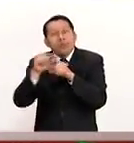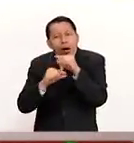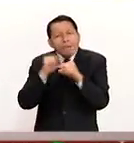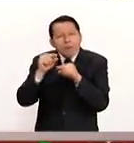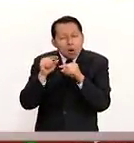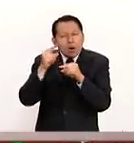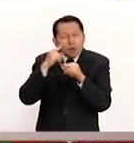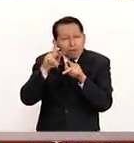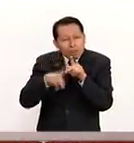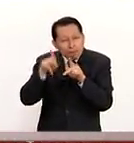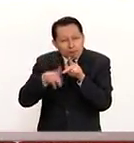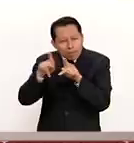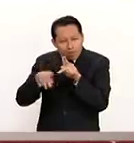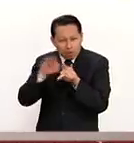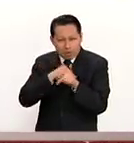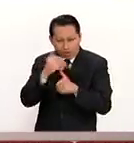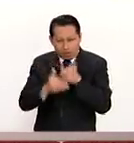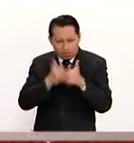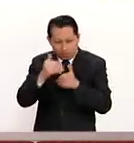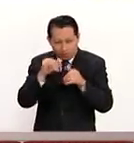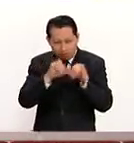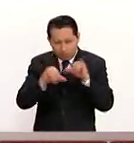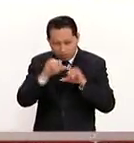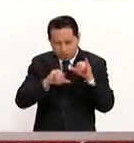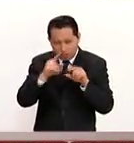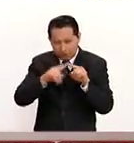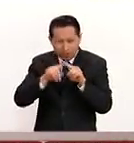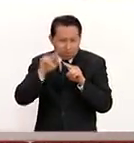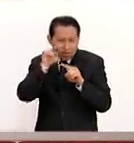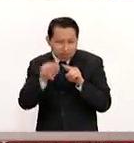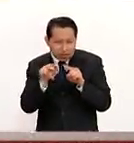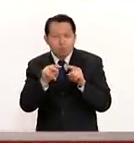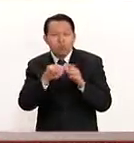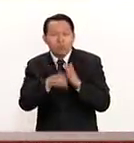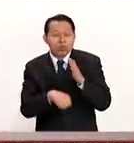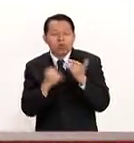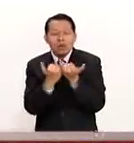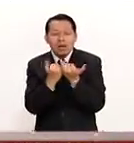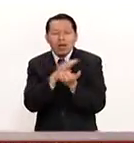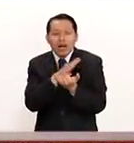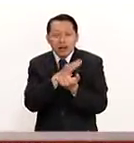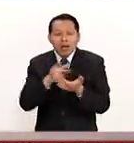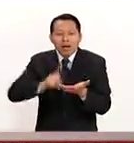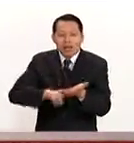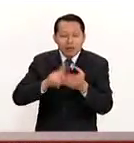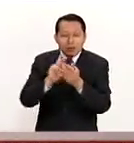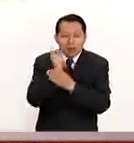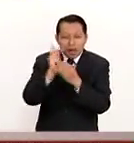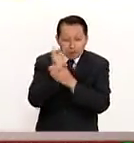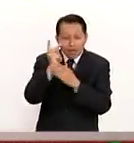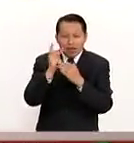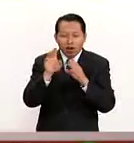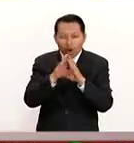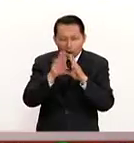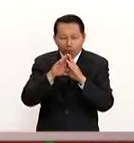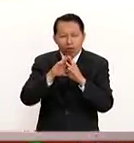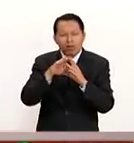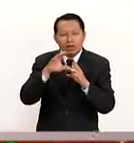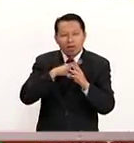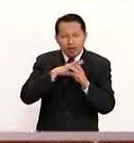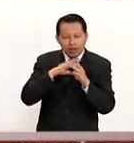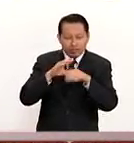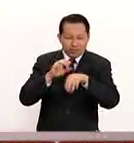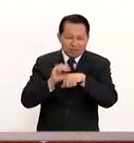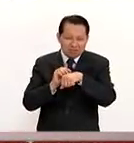ir haciendo y viendo paso por paso en el laboratorio. Se ven, por ejemplo, igual las estructuras dentro de la planta, como son unos poritos